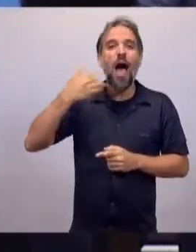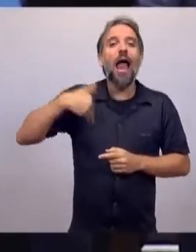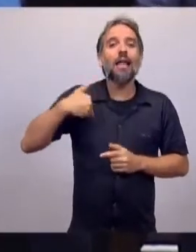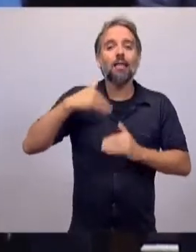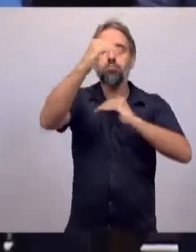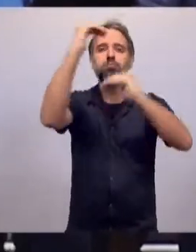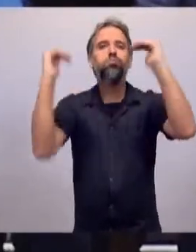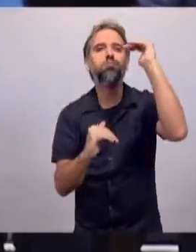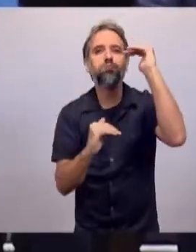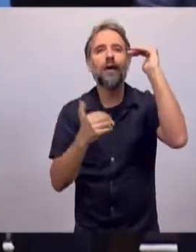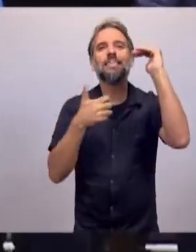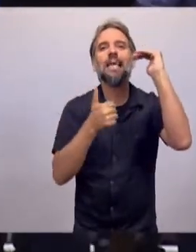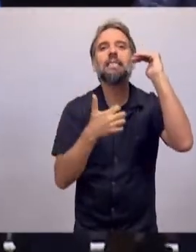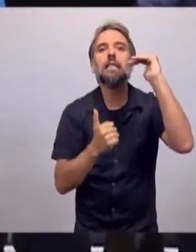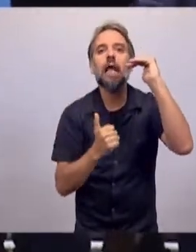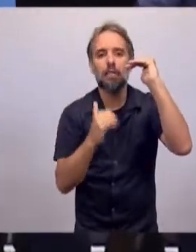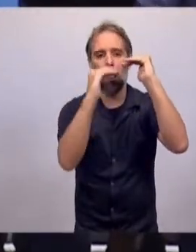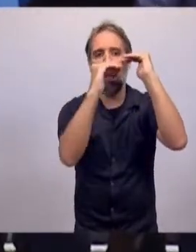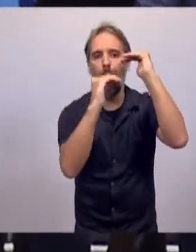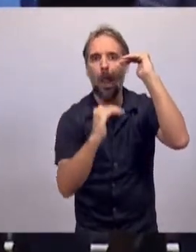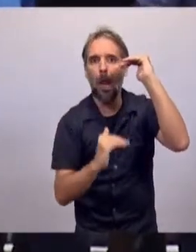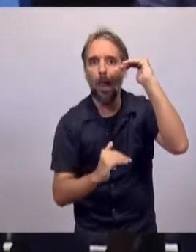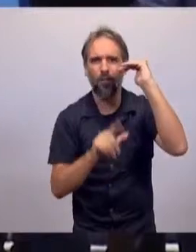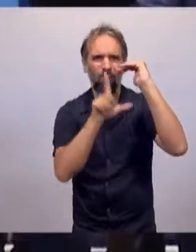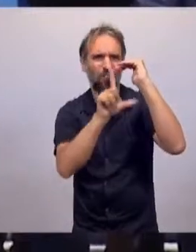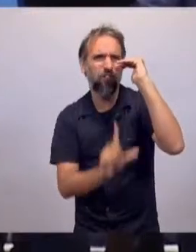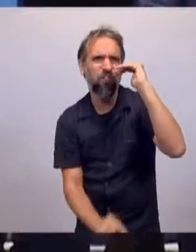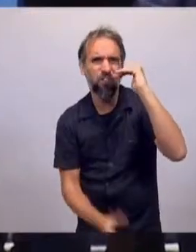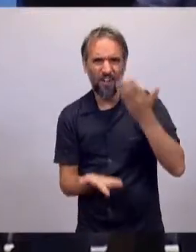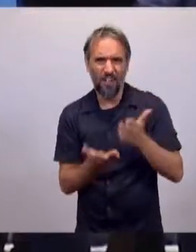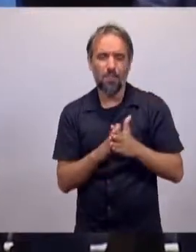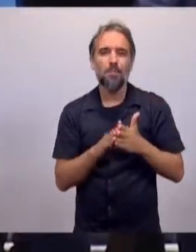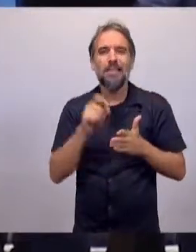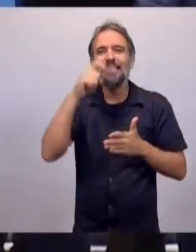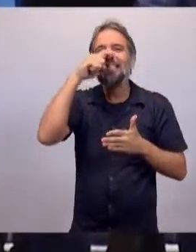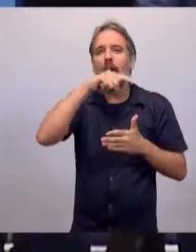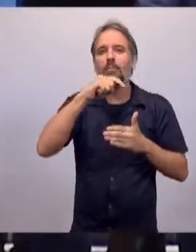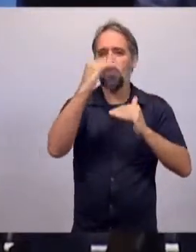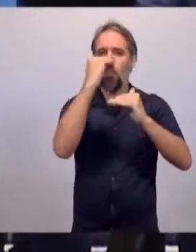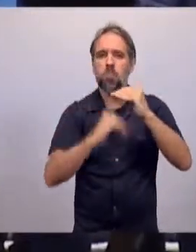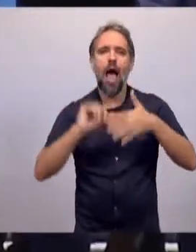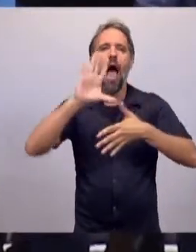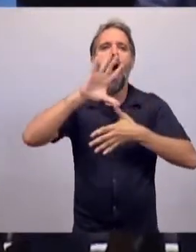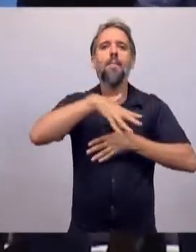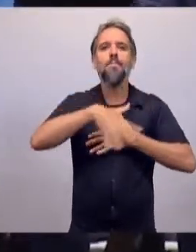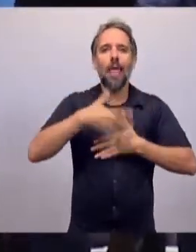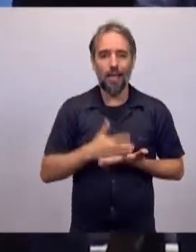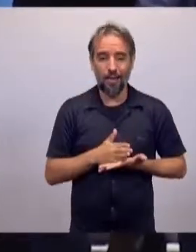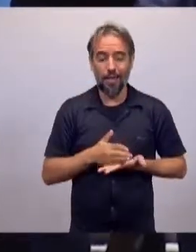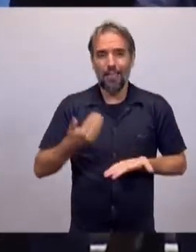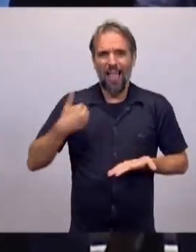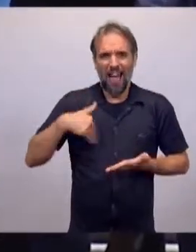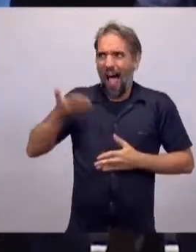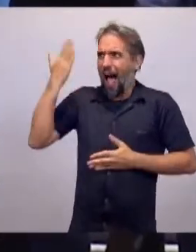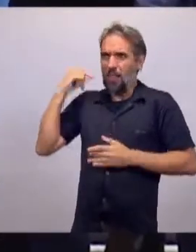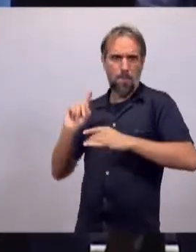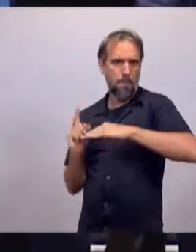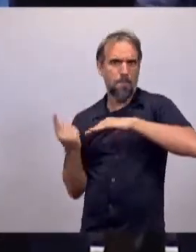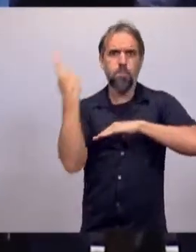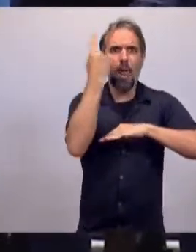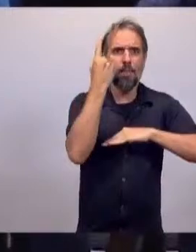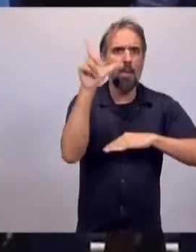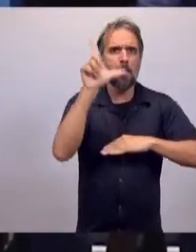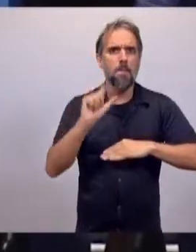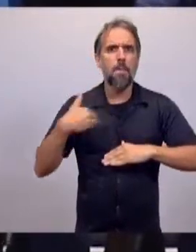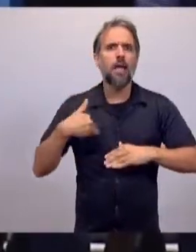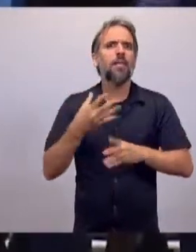puesto 66 de 81 y séptima en América Latina, siendo que Argentina fue el primer país